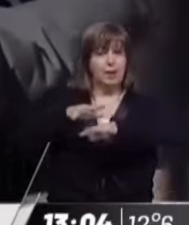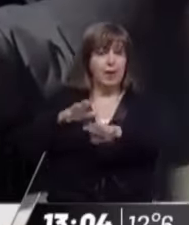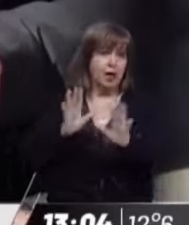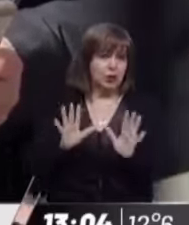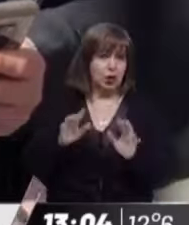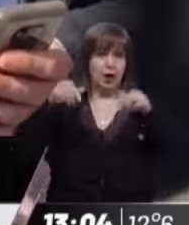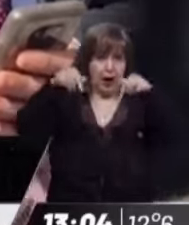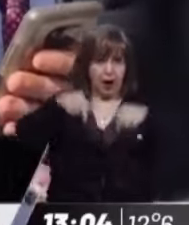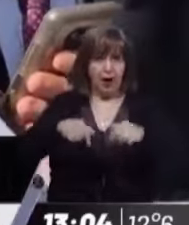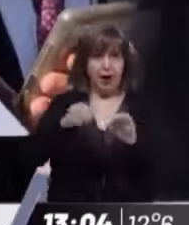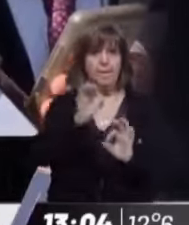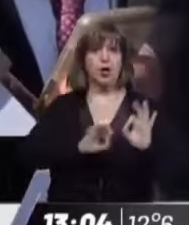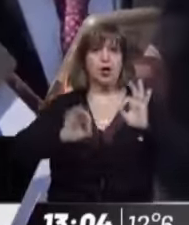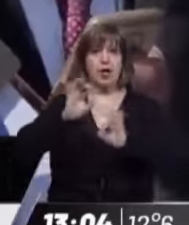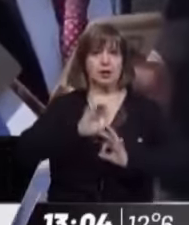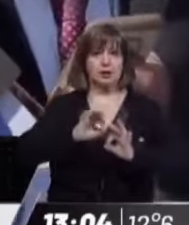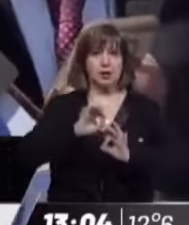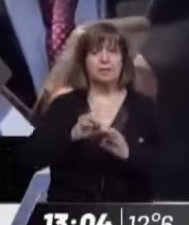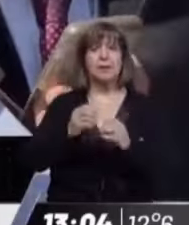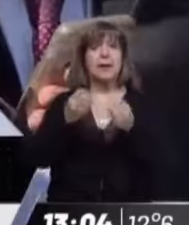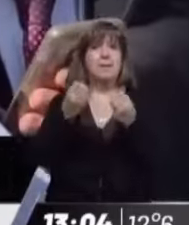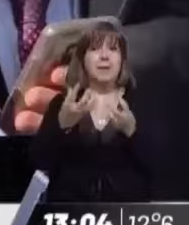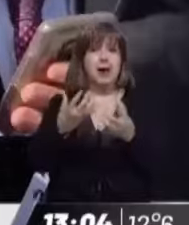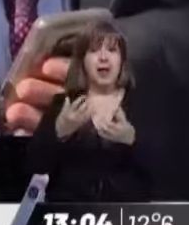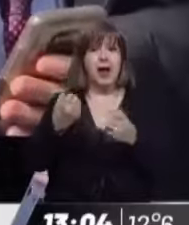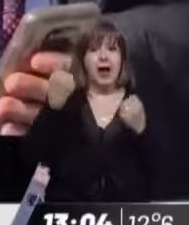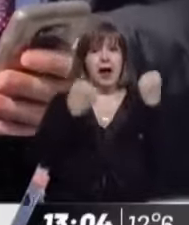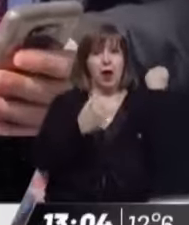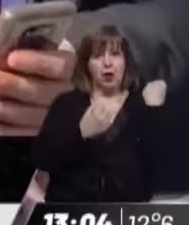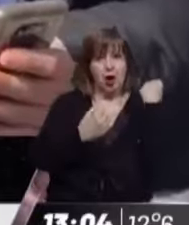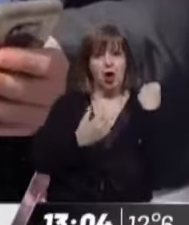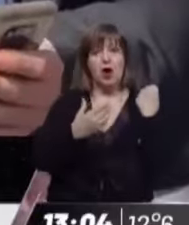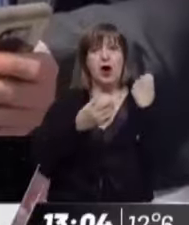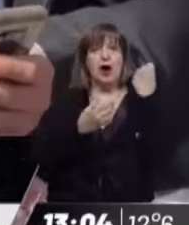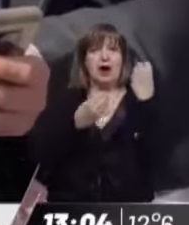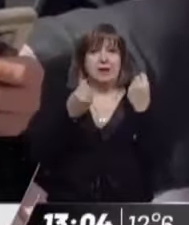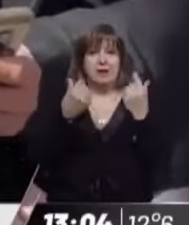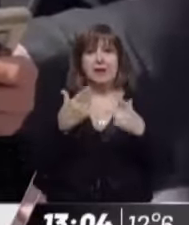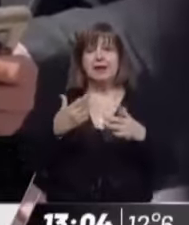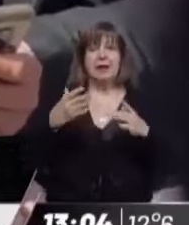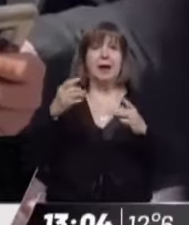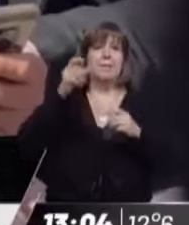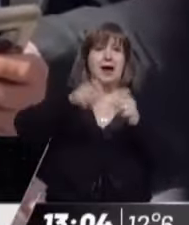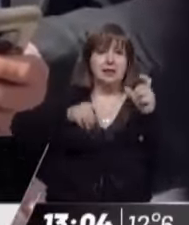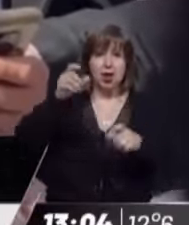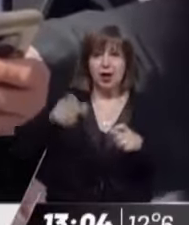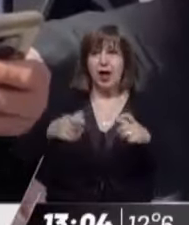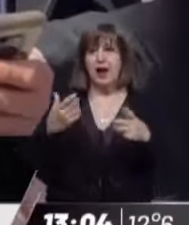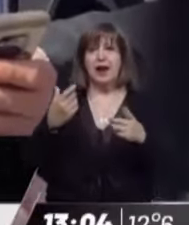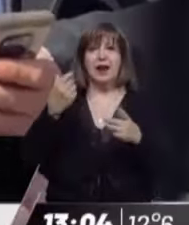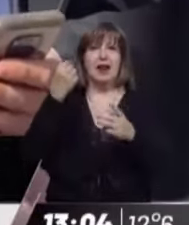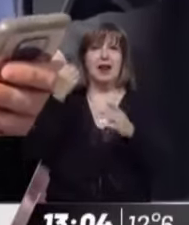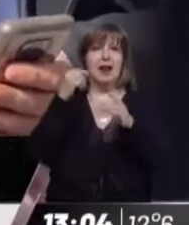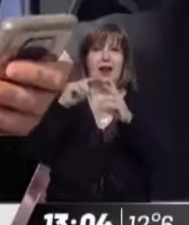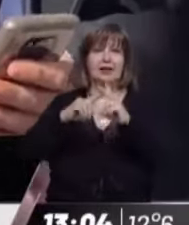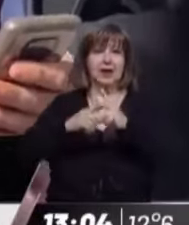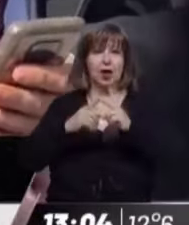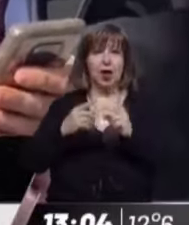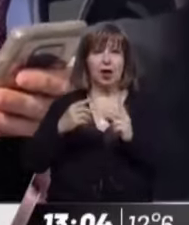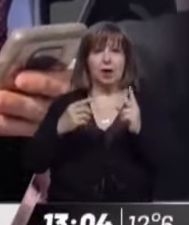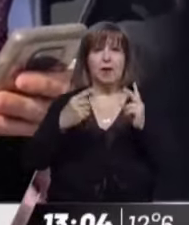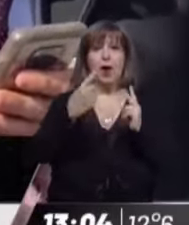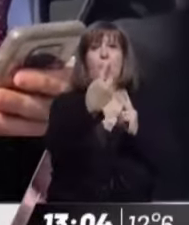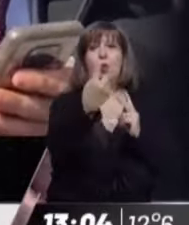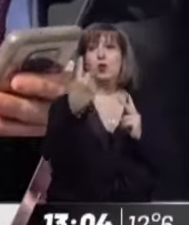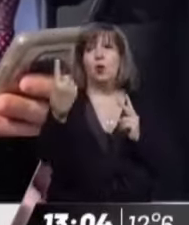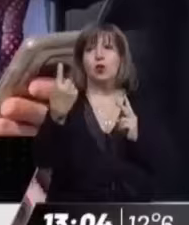de manera tal de que imagínense que podemos ahorrar personal, equipamiento, conectividad, logística, que hoy los